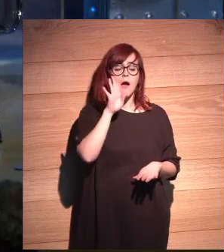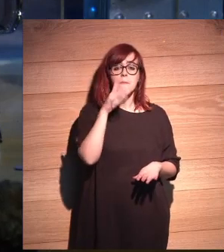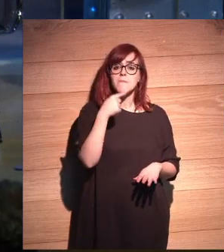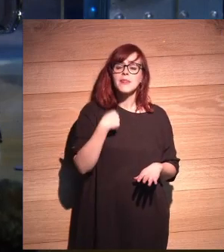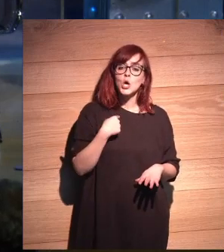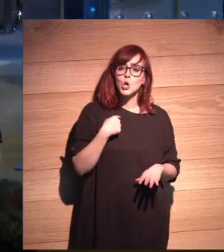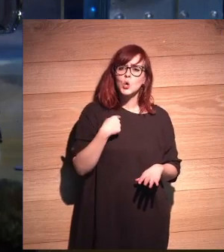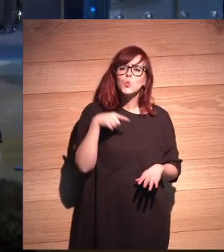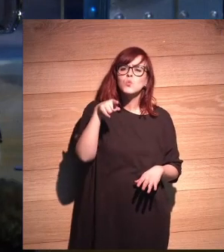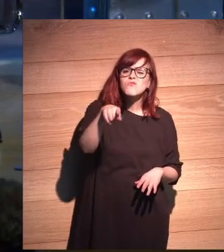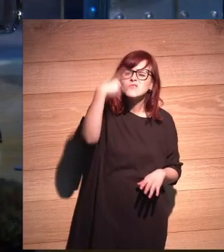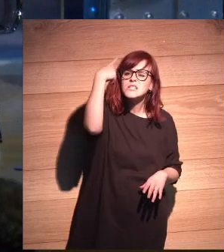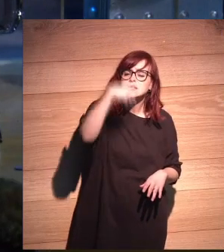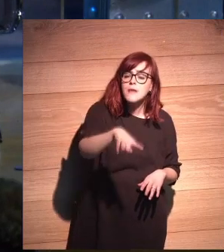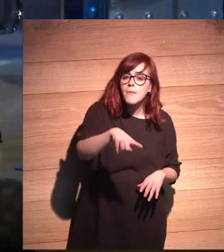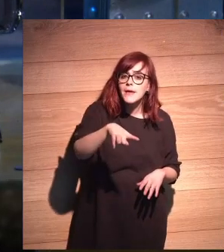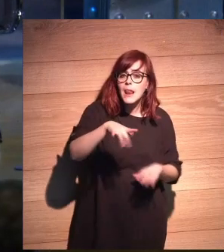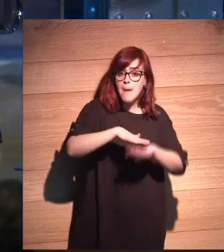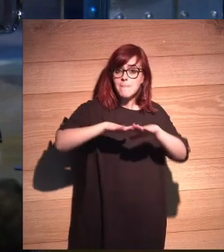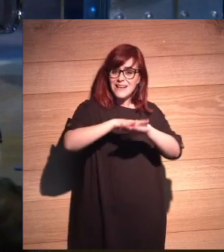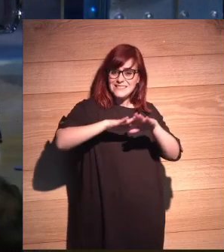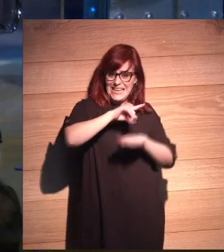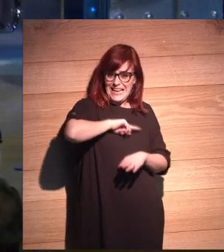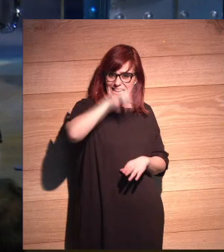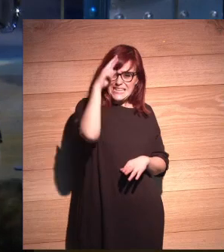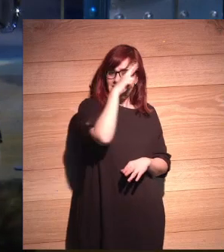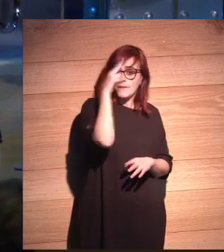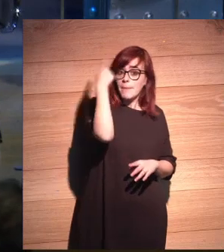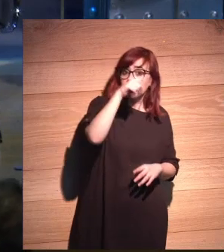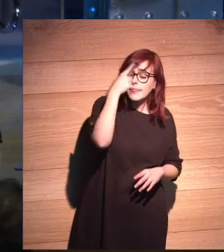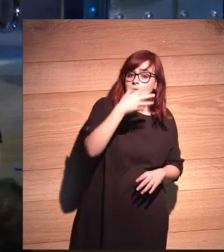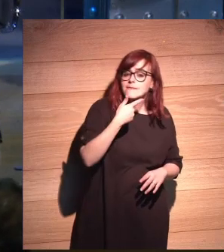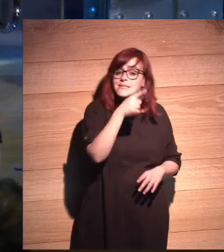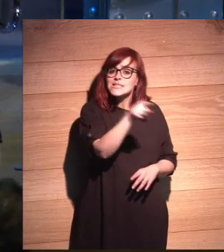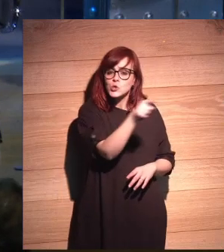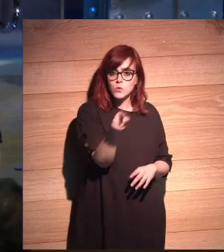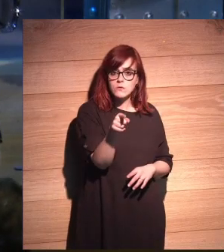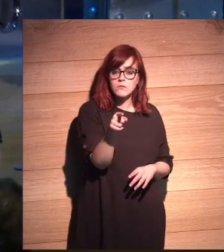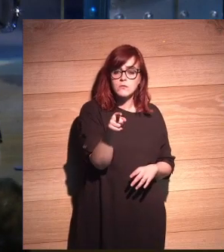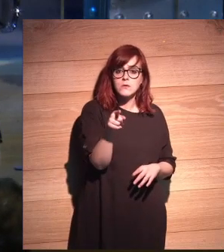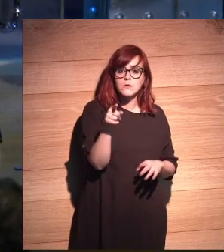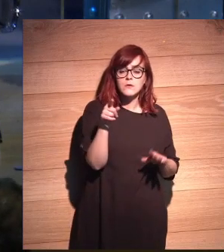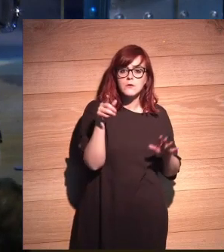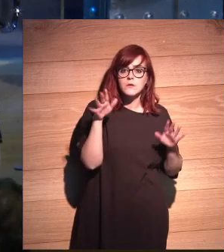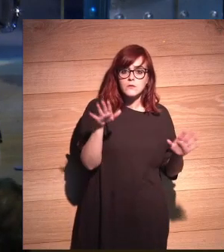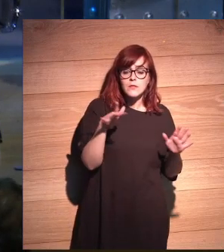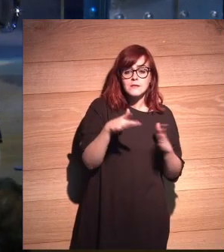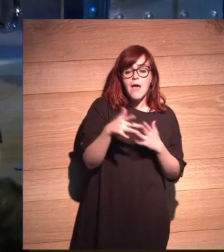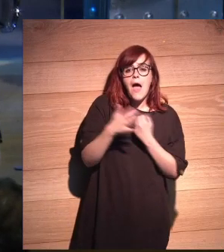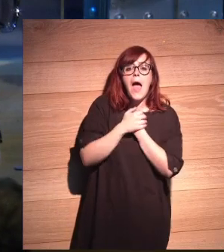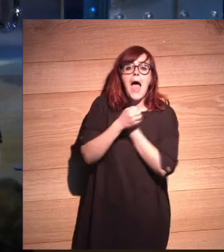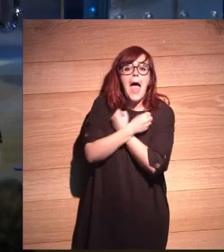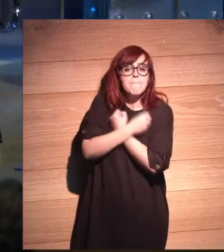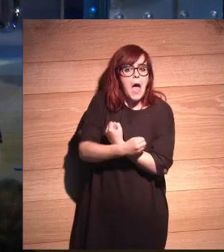día, ¿usted sabe cuál es la esencia del cristianismo? Yo le dije, no lo sé. Y me dijo, amarás al prójimo como a ti mismo, ¿de